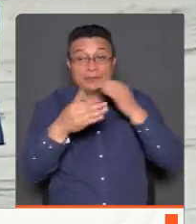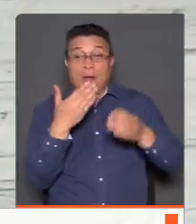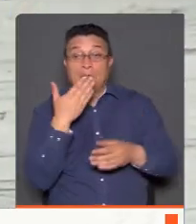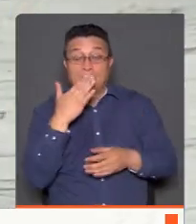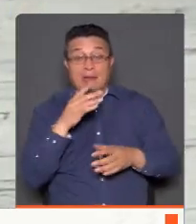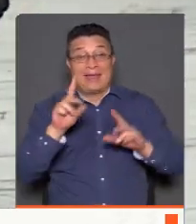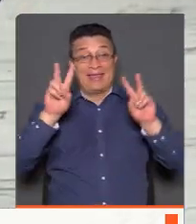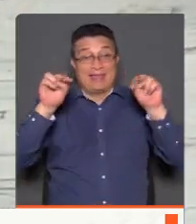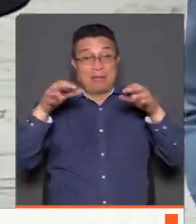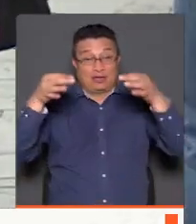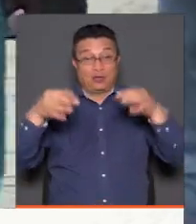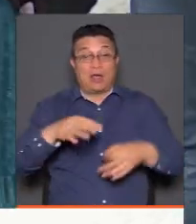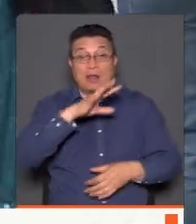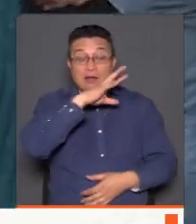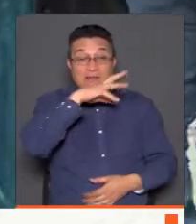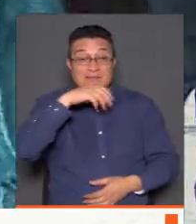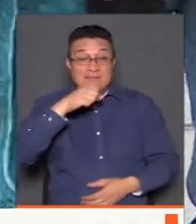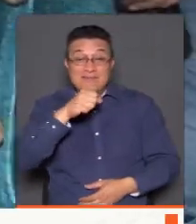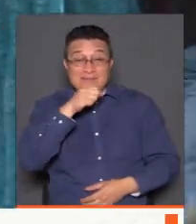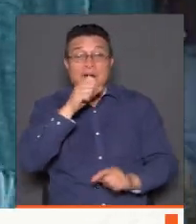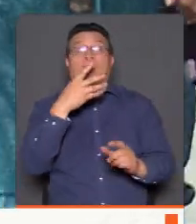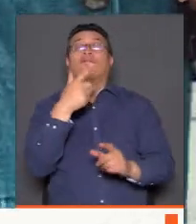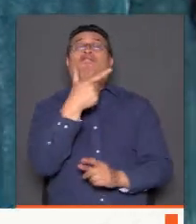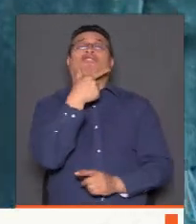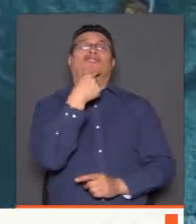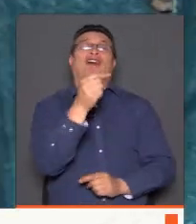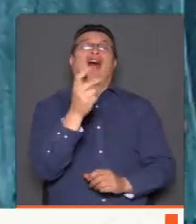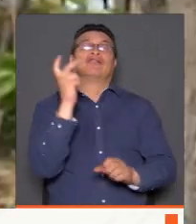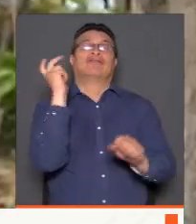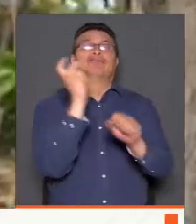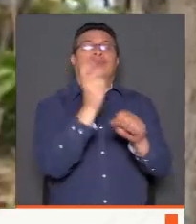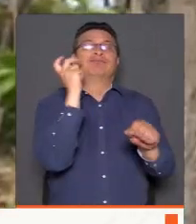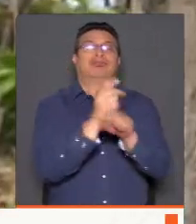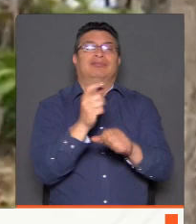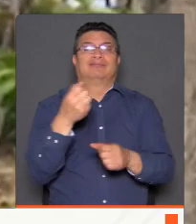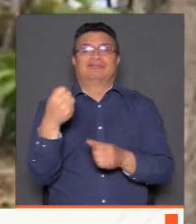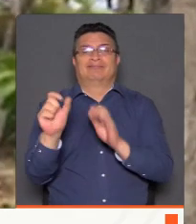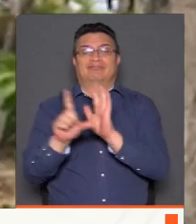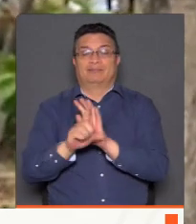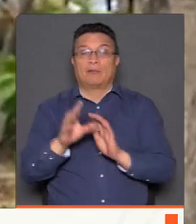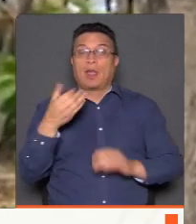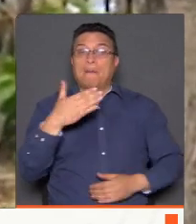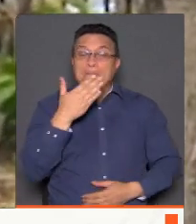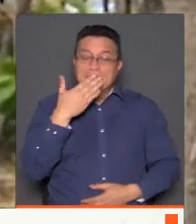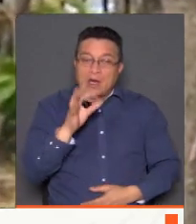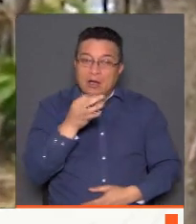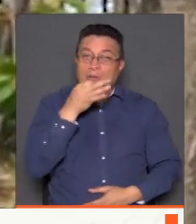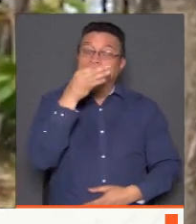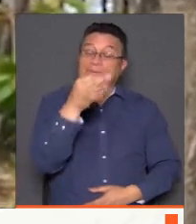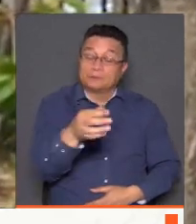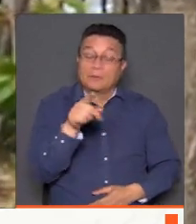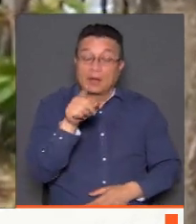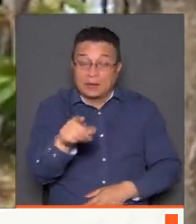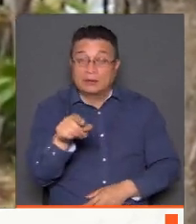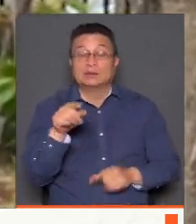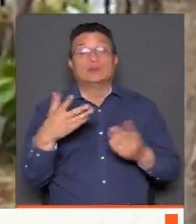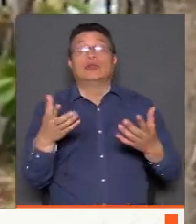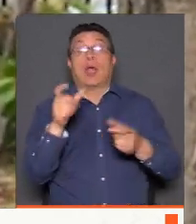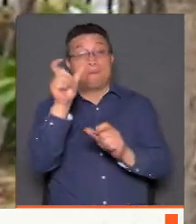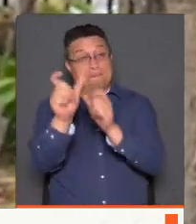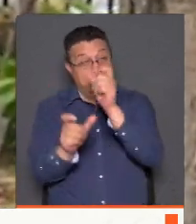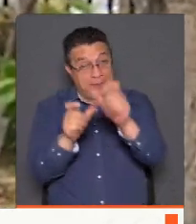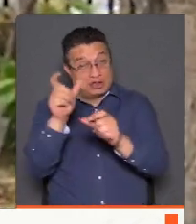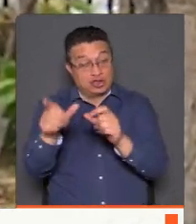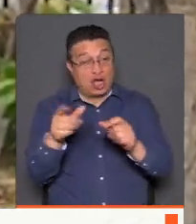los adultos mayores suelen ser blancos fáciles para los delincuentes. Se recomienda para estos casos donde personas